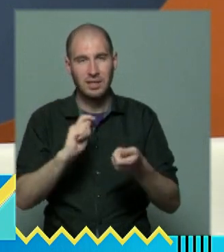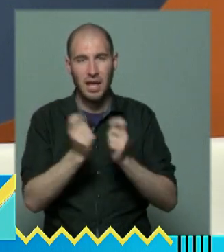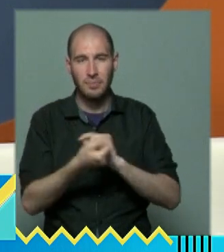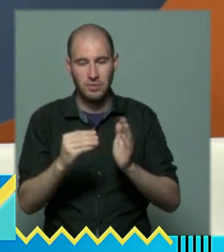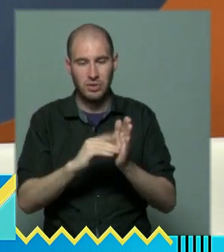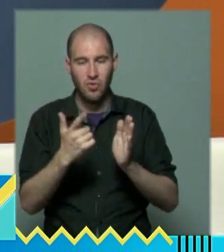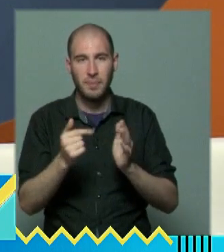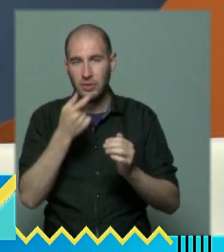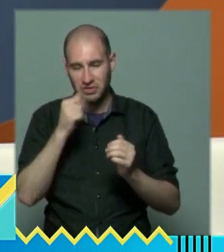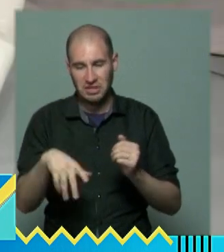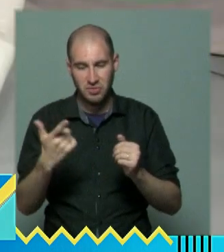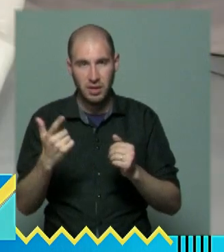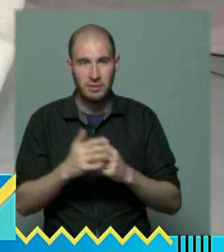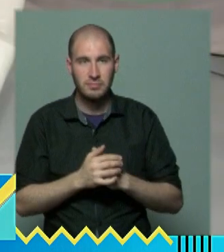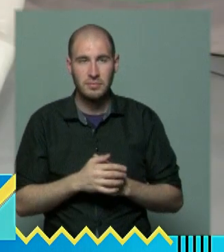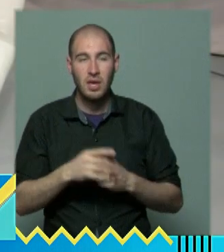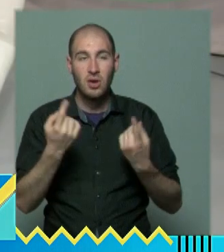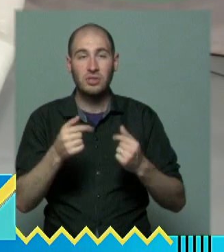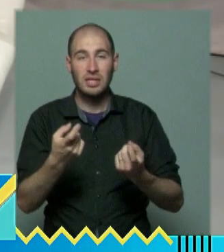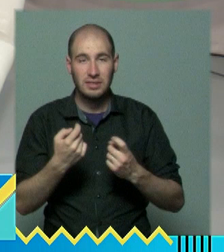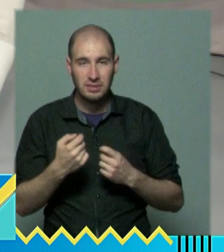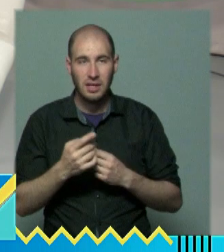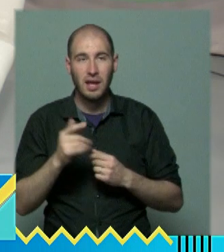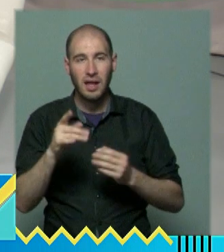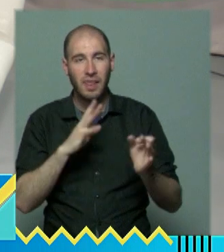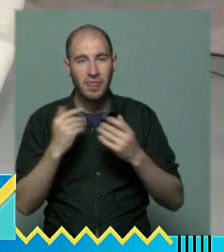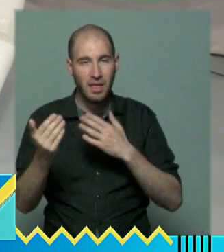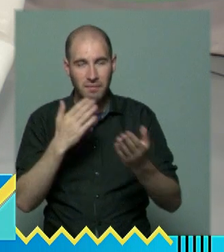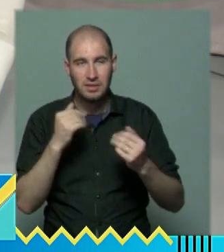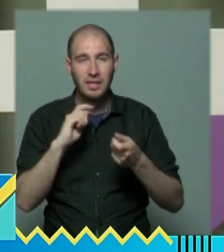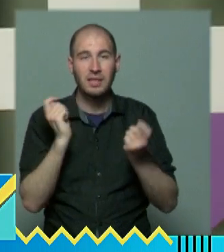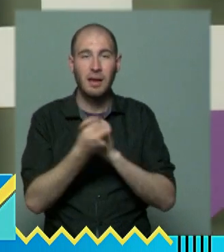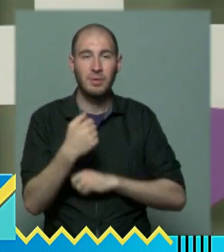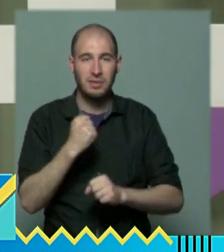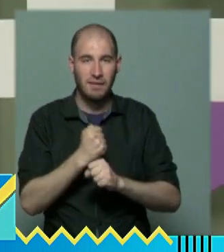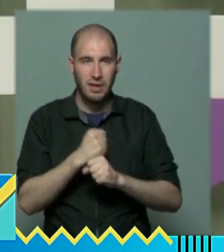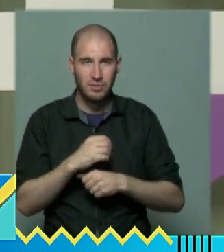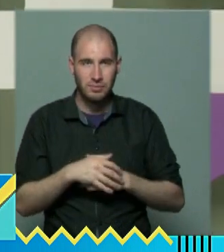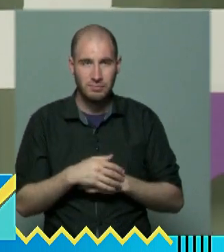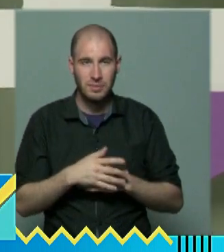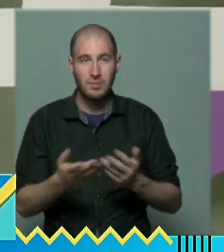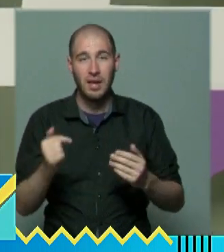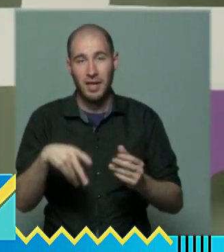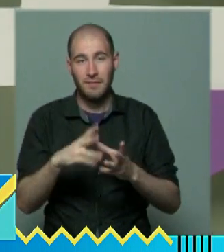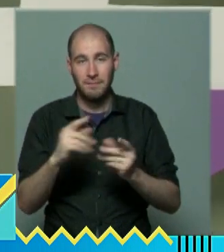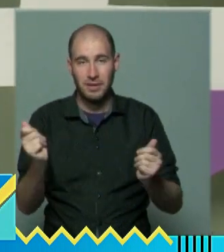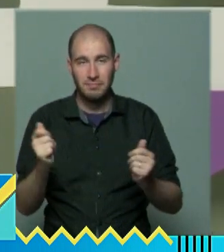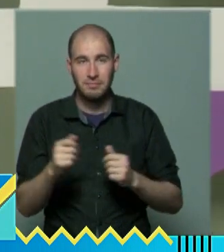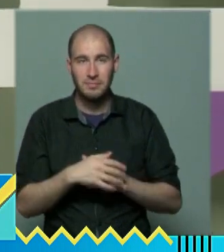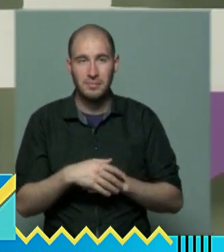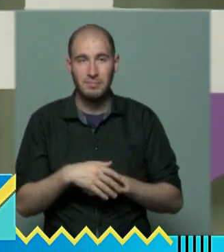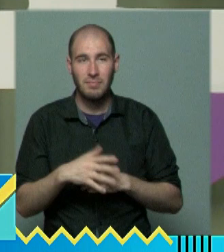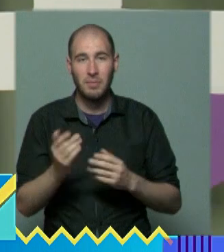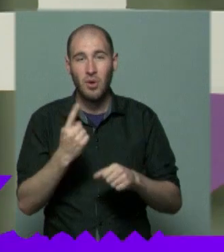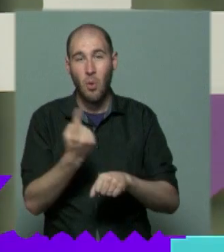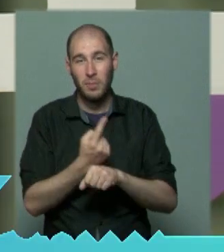y tampoco en Mendoza, ¿no? Bien, era algo necesario que nos diéramos este debate justamente sobre la reforma laboral y bueno, ya estamos llegando al final, nos quedan